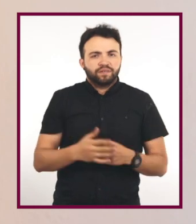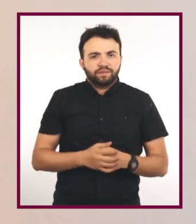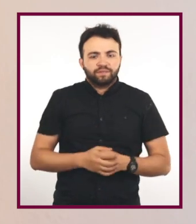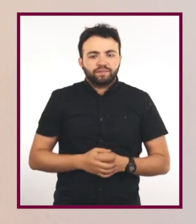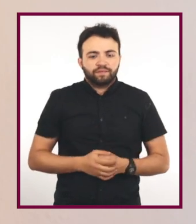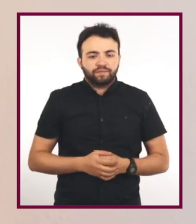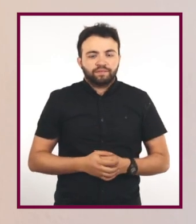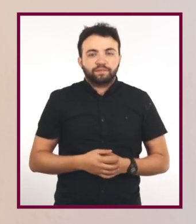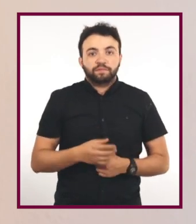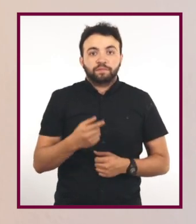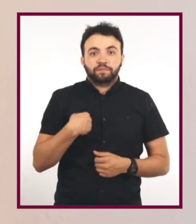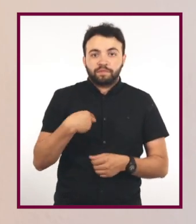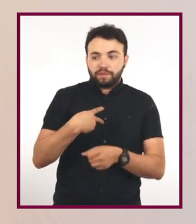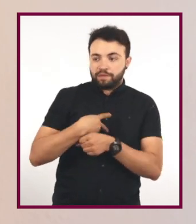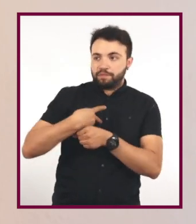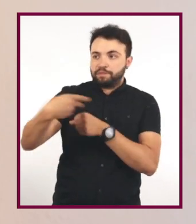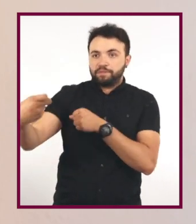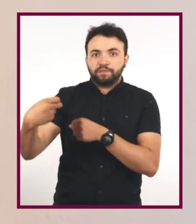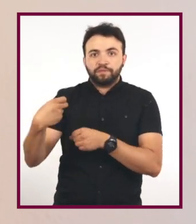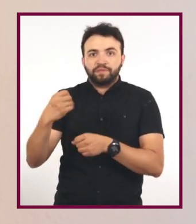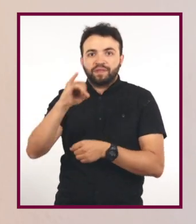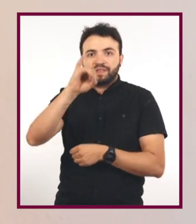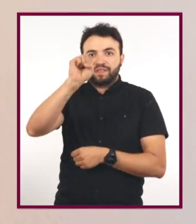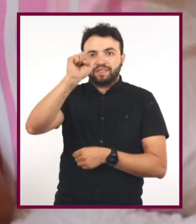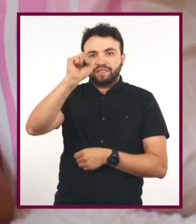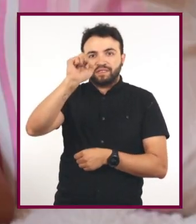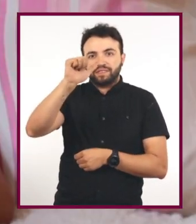Me invitó a salir el Isaac con toda la banda.